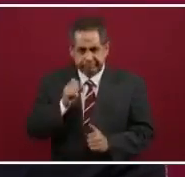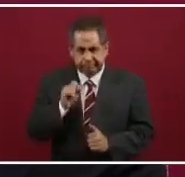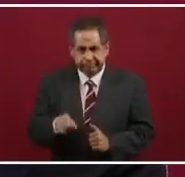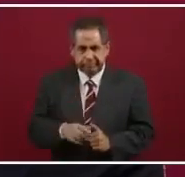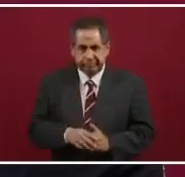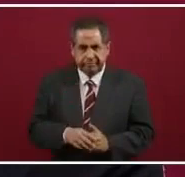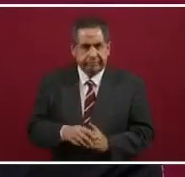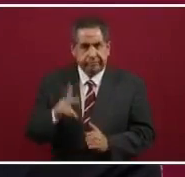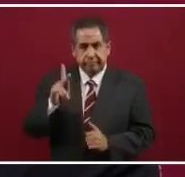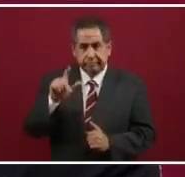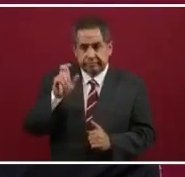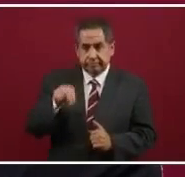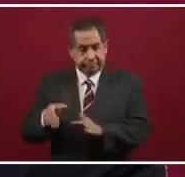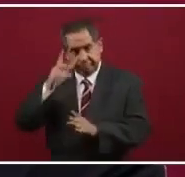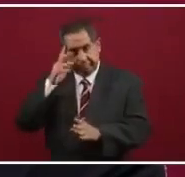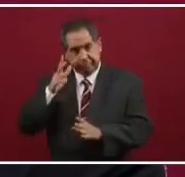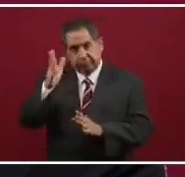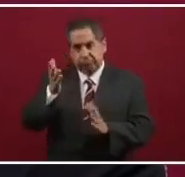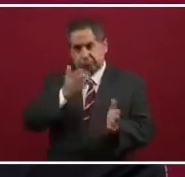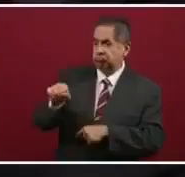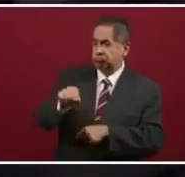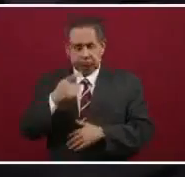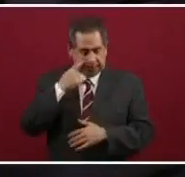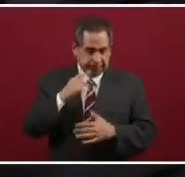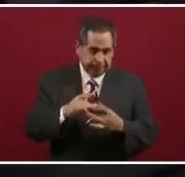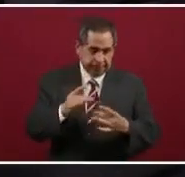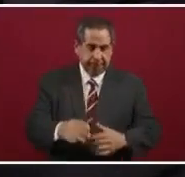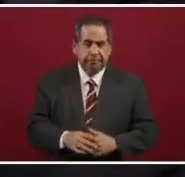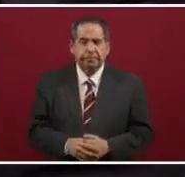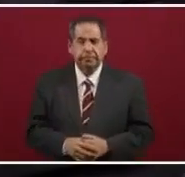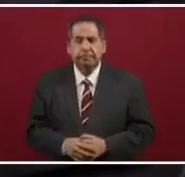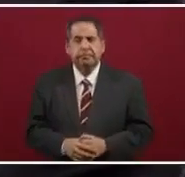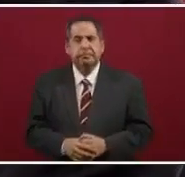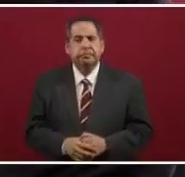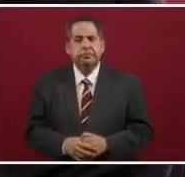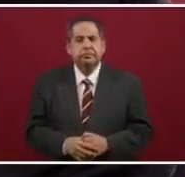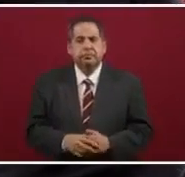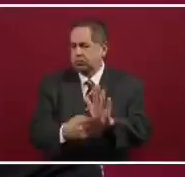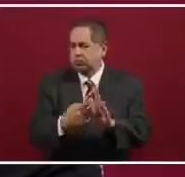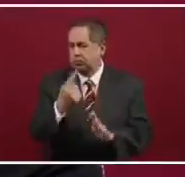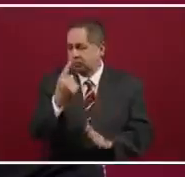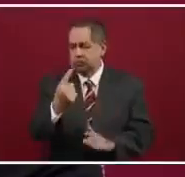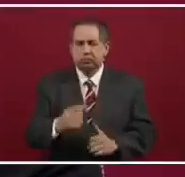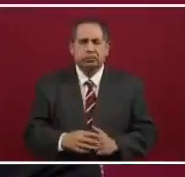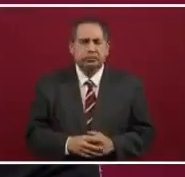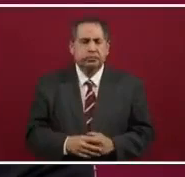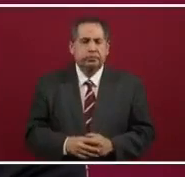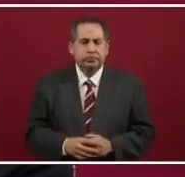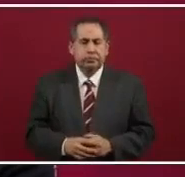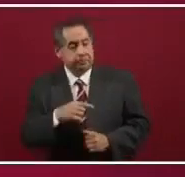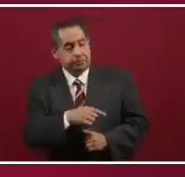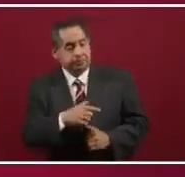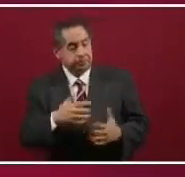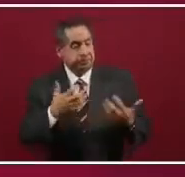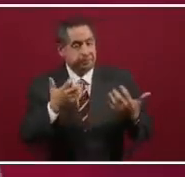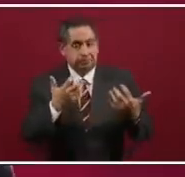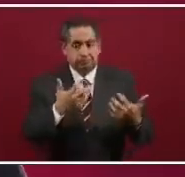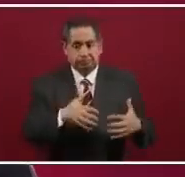y planes de desarrollo muy importantes. Miren, les voy a dar un ejemplo. Una industria